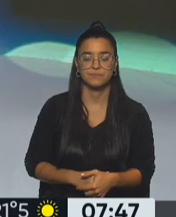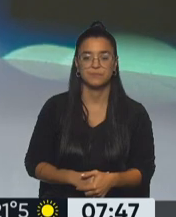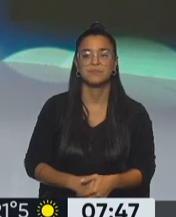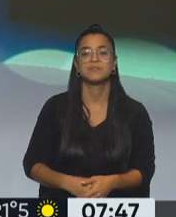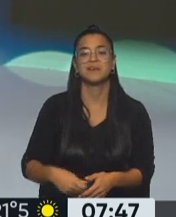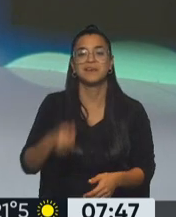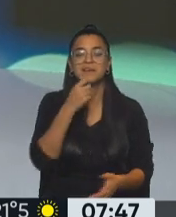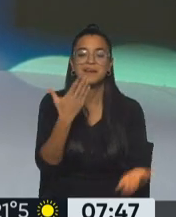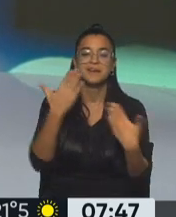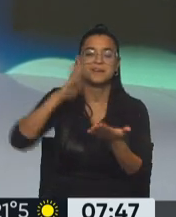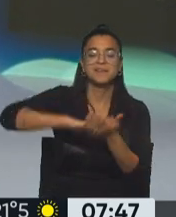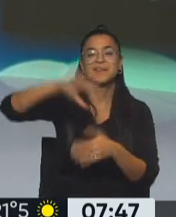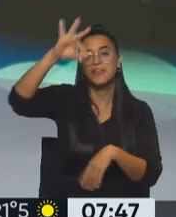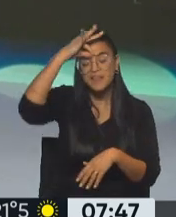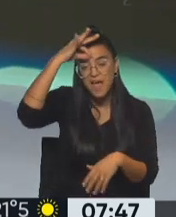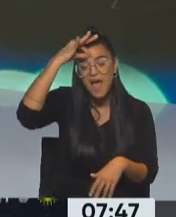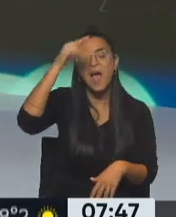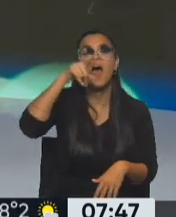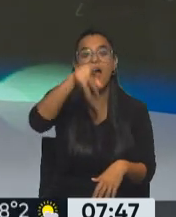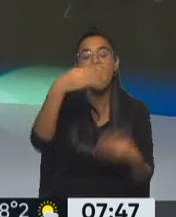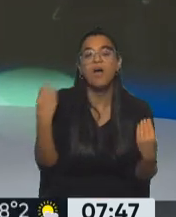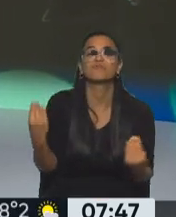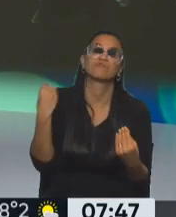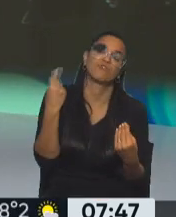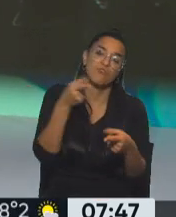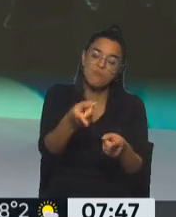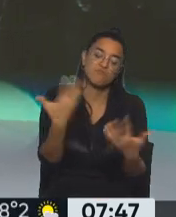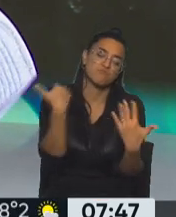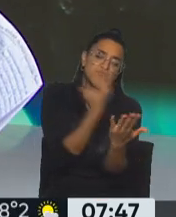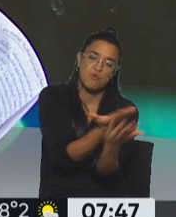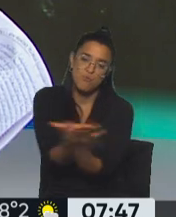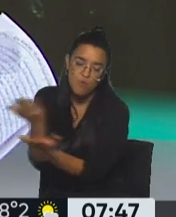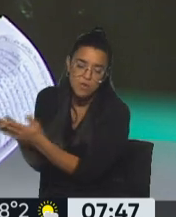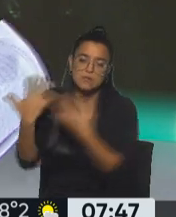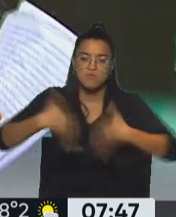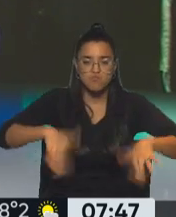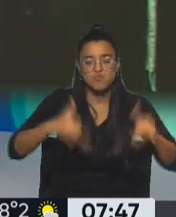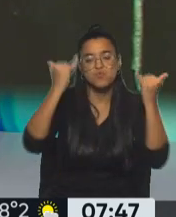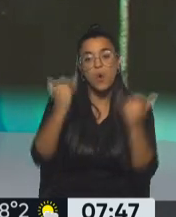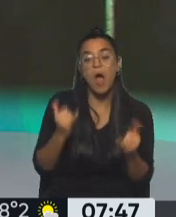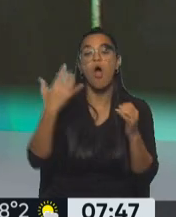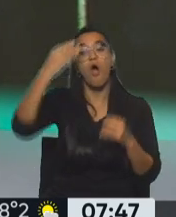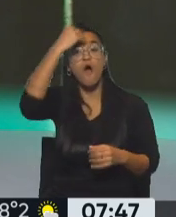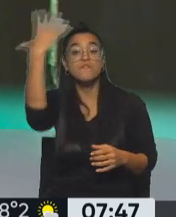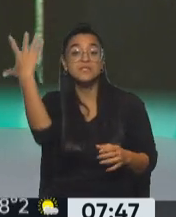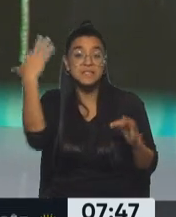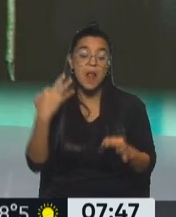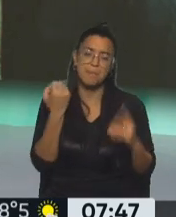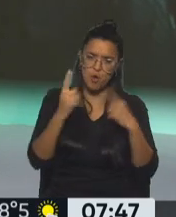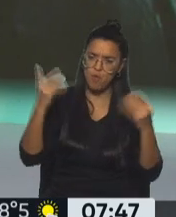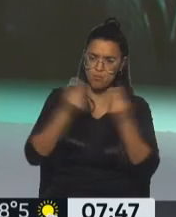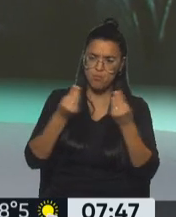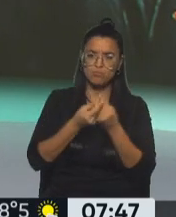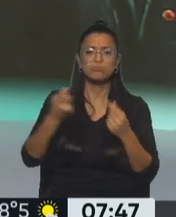Y hablamos de teatro, por suerte la ciudad de Buenos Aires tiene muchísimo para ofrecer, con un circuito oficial, pero también con mucho, mucho